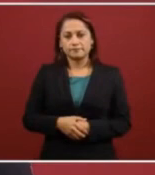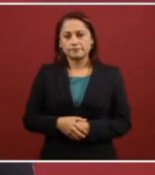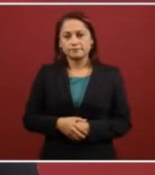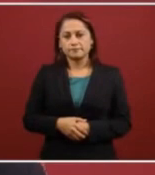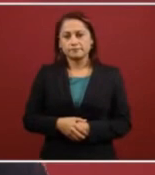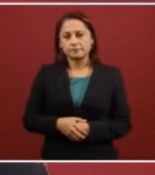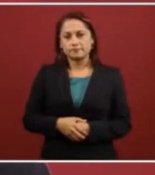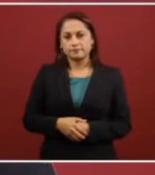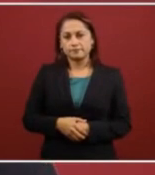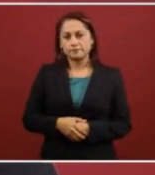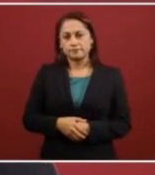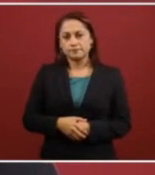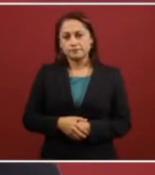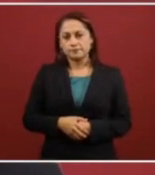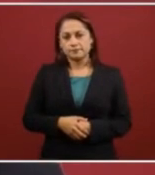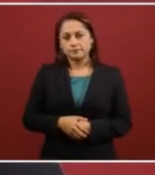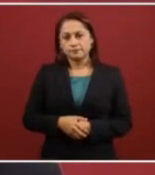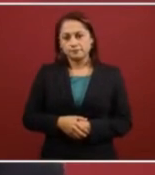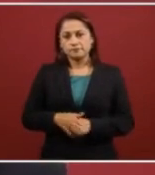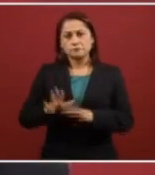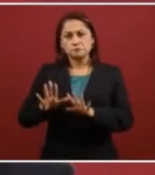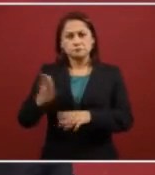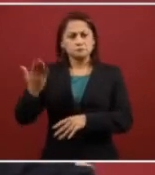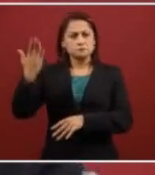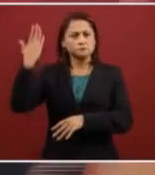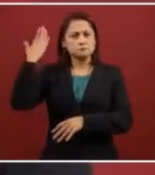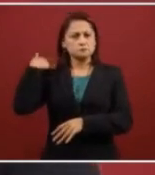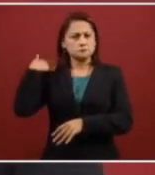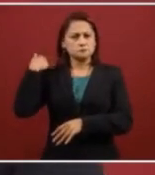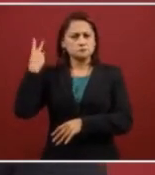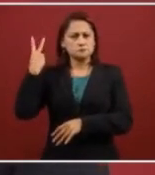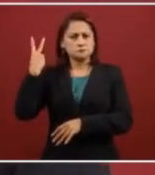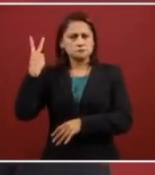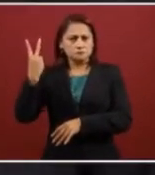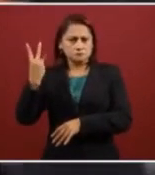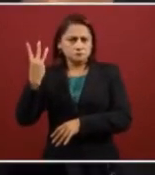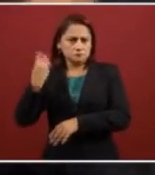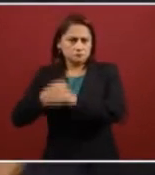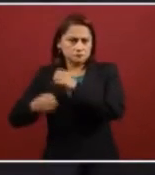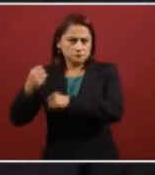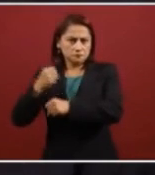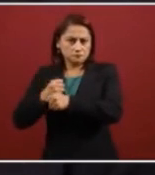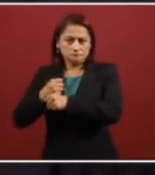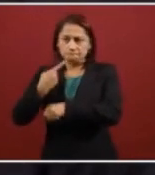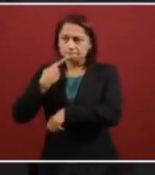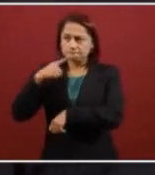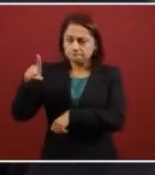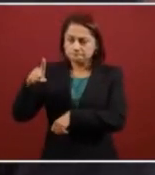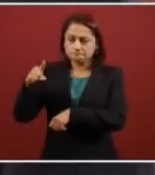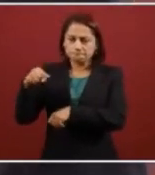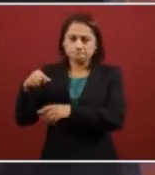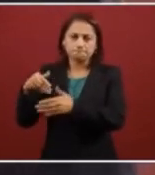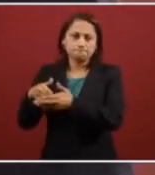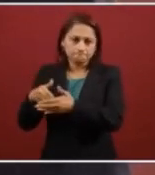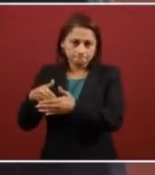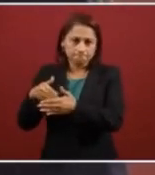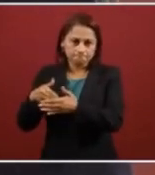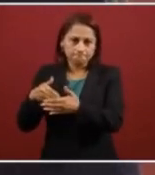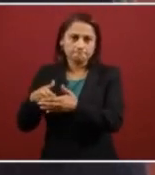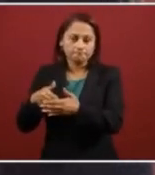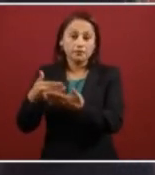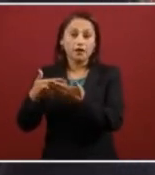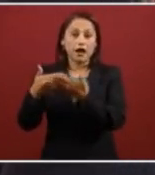estaba detenida o se reactivó. And that had been detained and was reactivated and came to